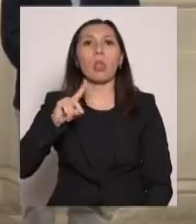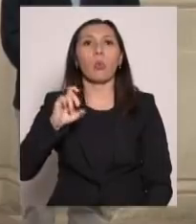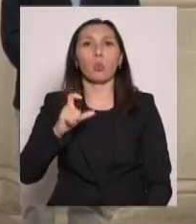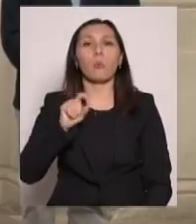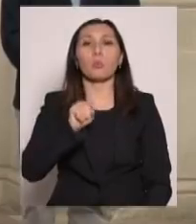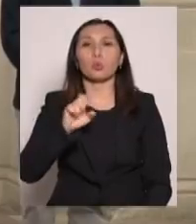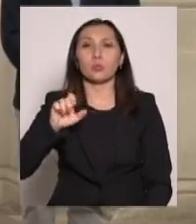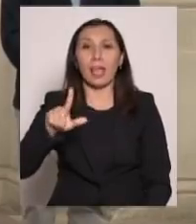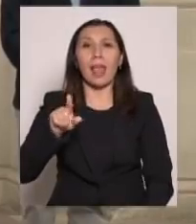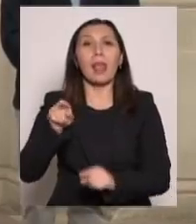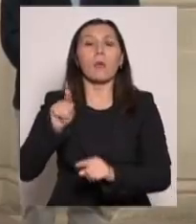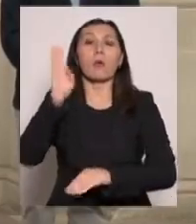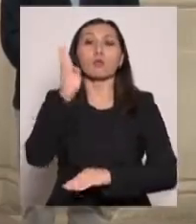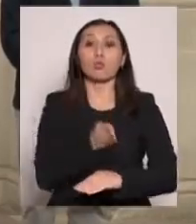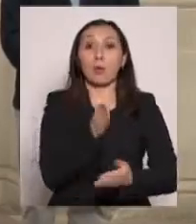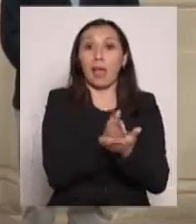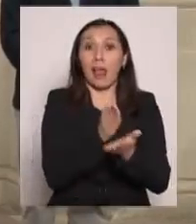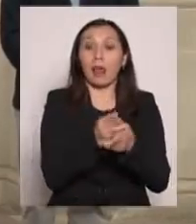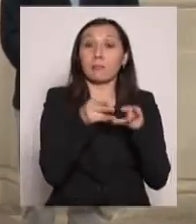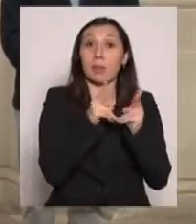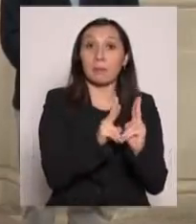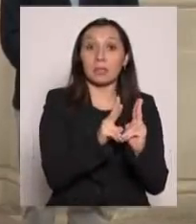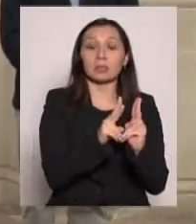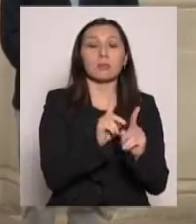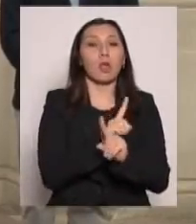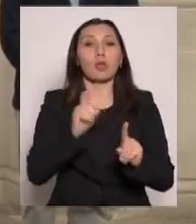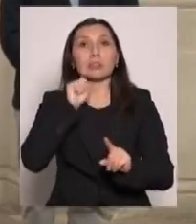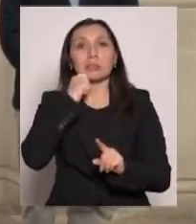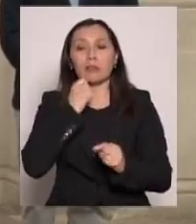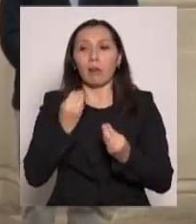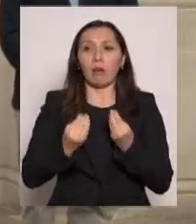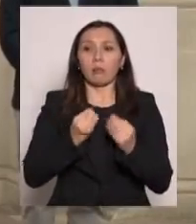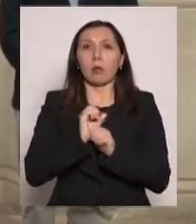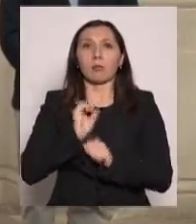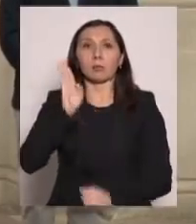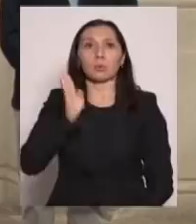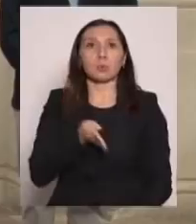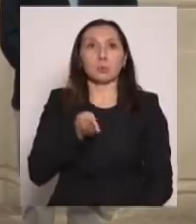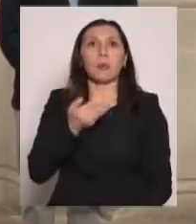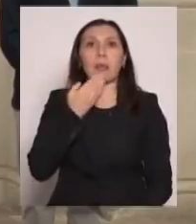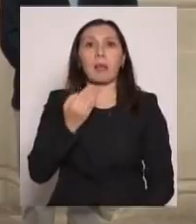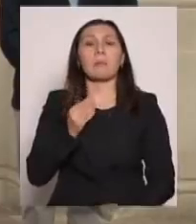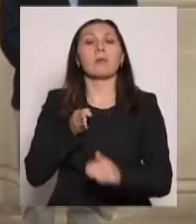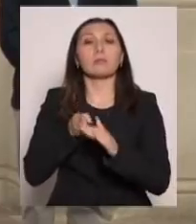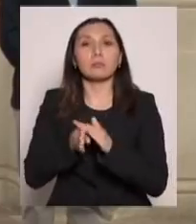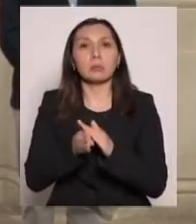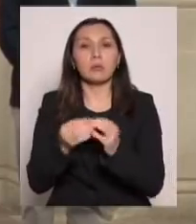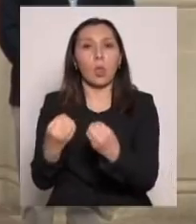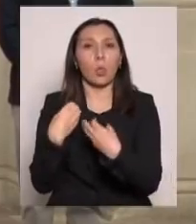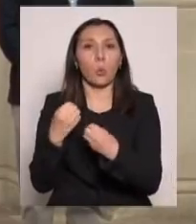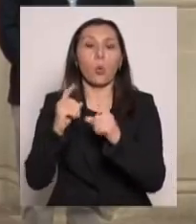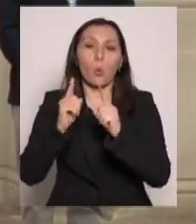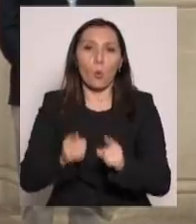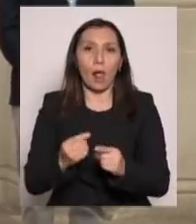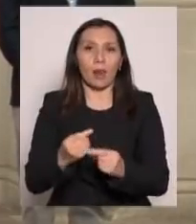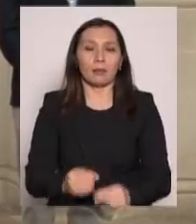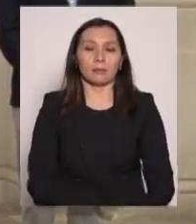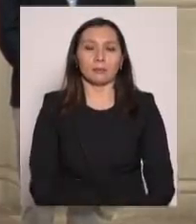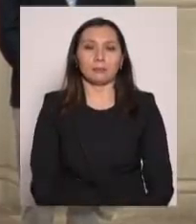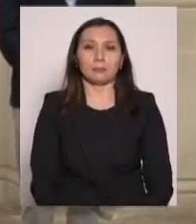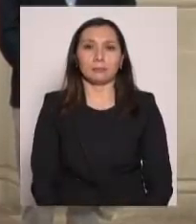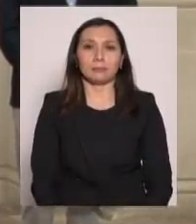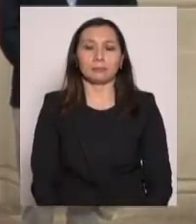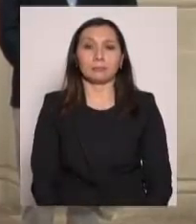que va a permitir que la suspensión de clases no signifique su suspensión del proceso de educación y enseñanza